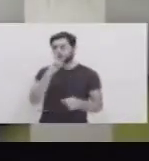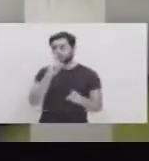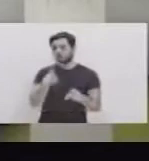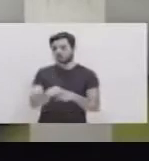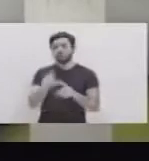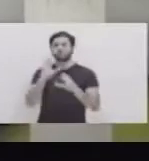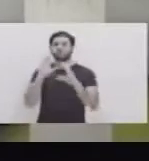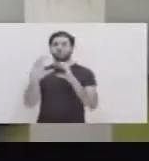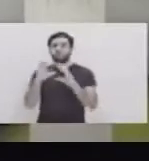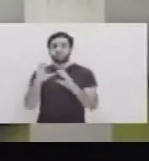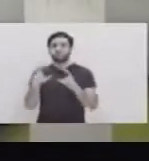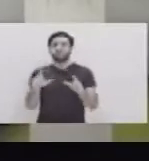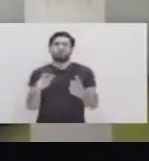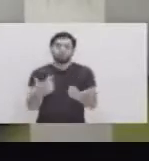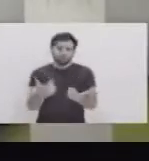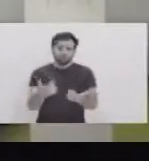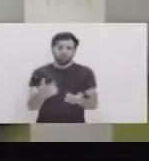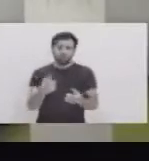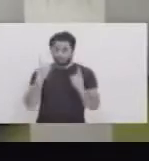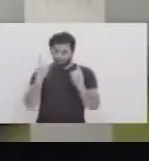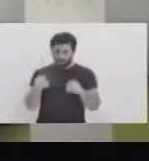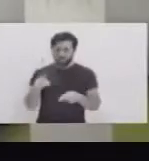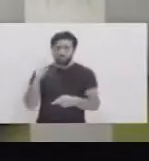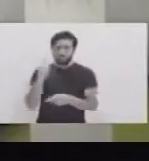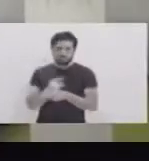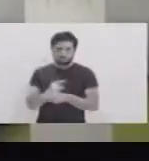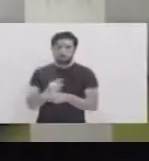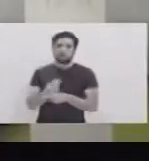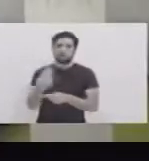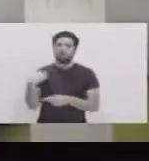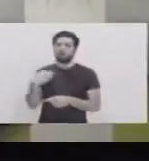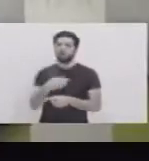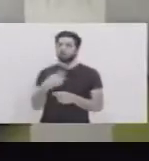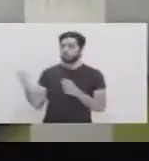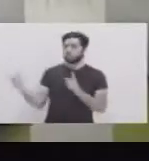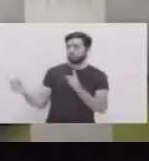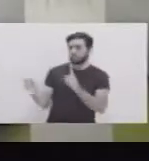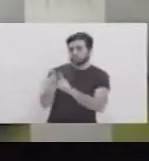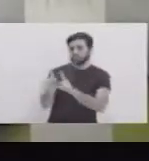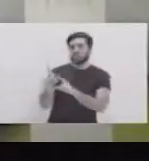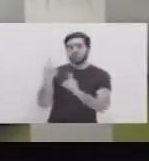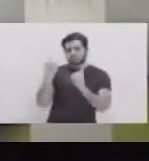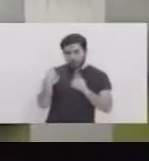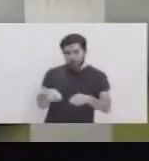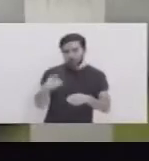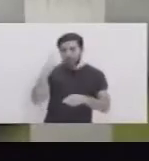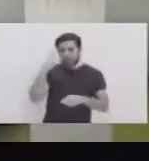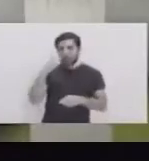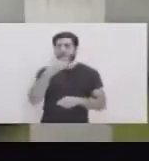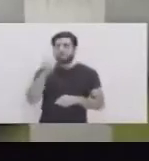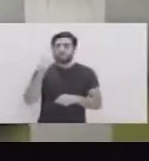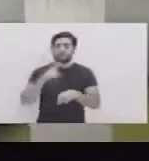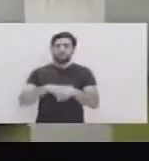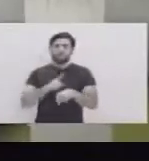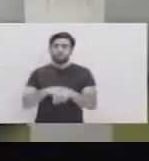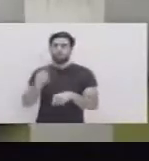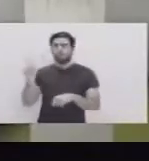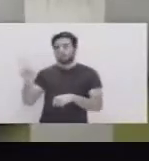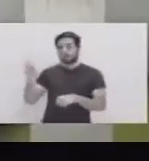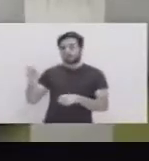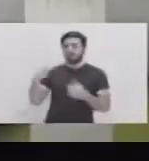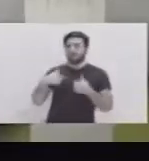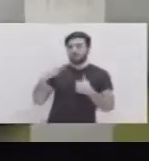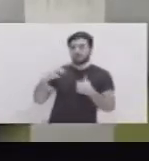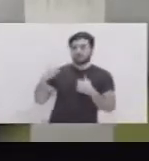lo necesitamos, ¿verdad? La comunicación, la afectividad, que esa persona a la que queremos mucho sepa que estamos ahí para ella en el momento que ella